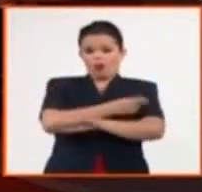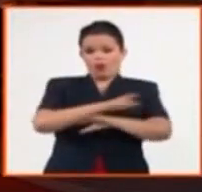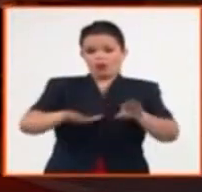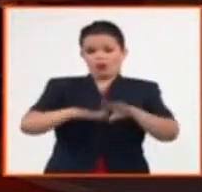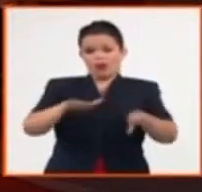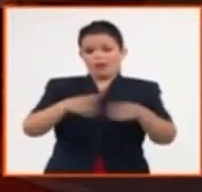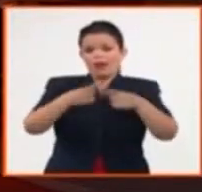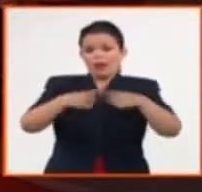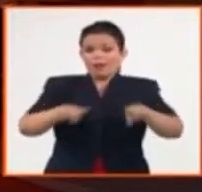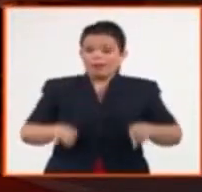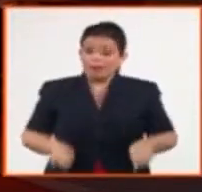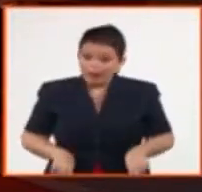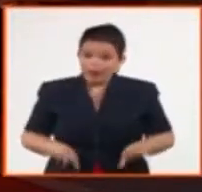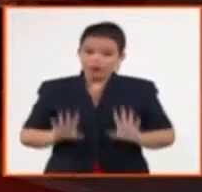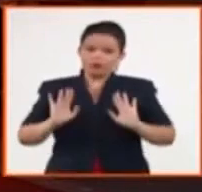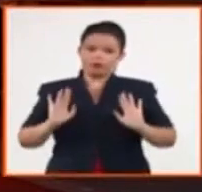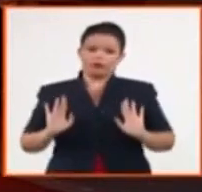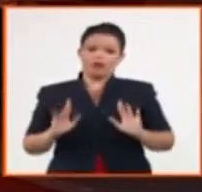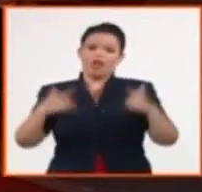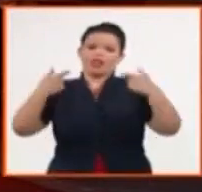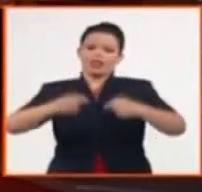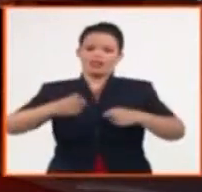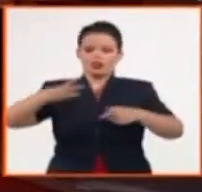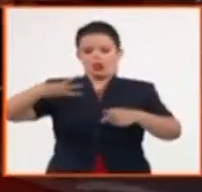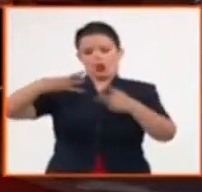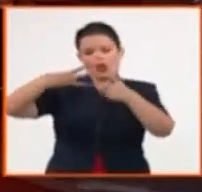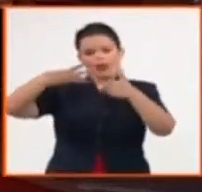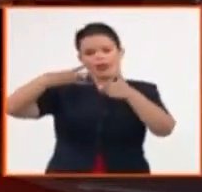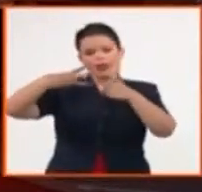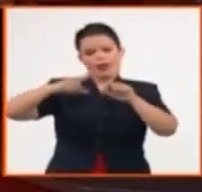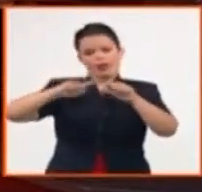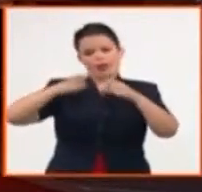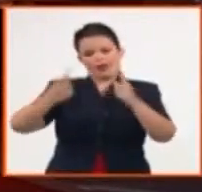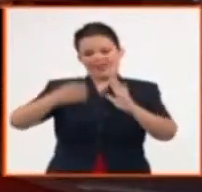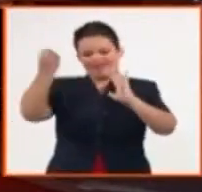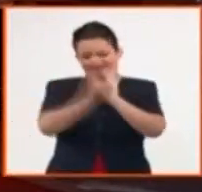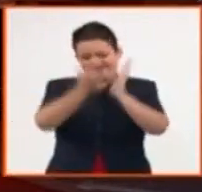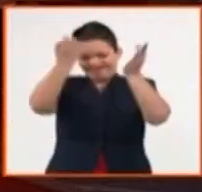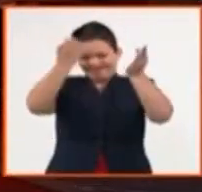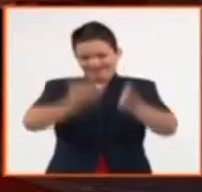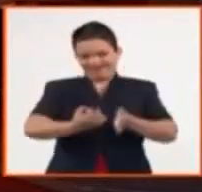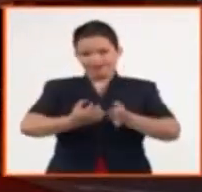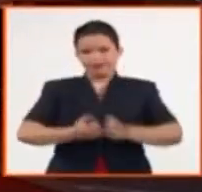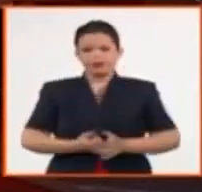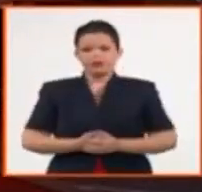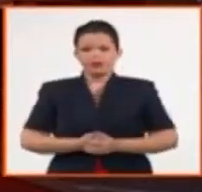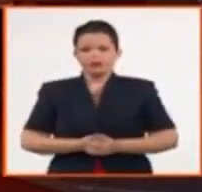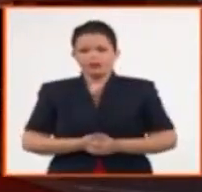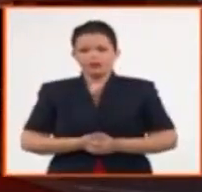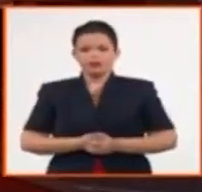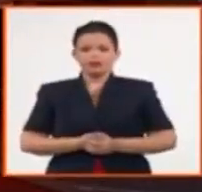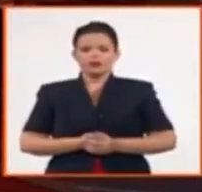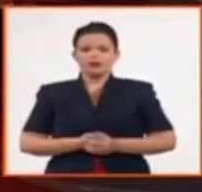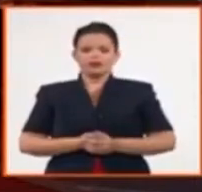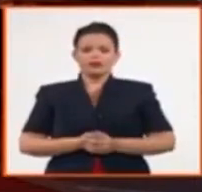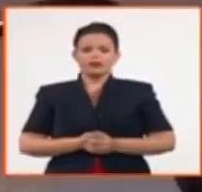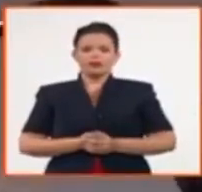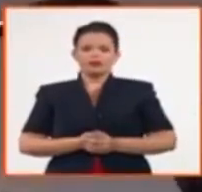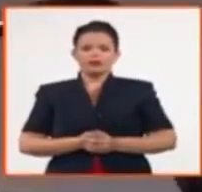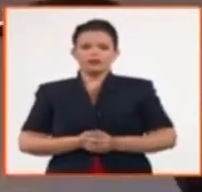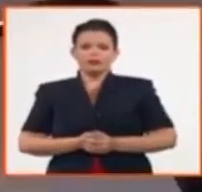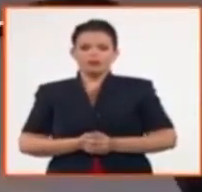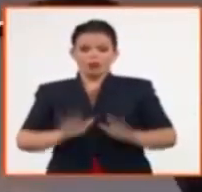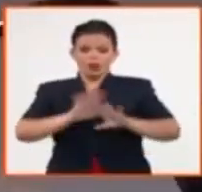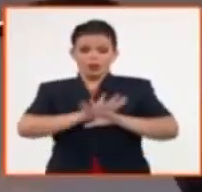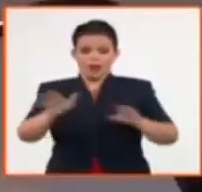tercera dosis, pero con las 2 dosis ya van inmunizados a la batalla, ¿no? Así mismo, ya con la tercera dosis,